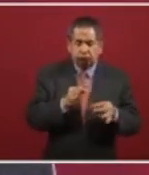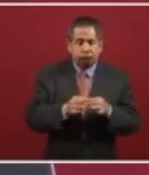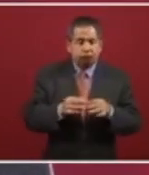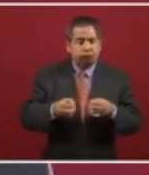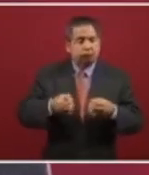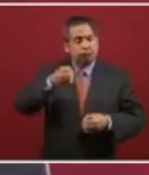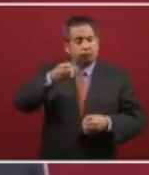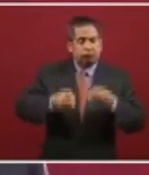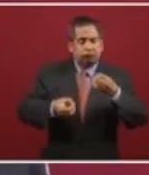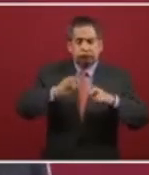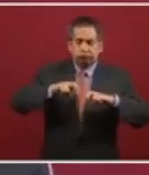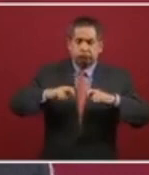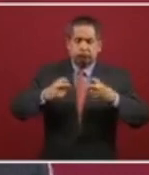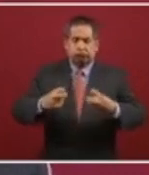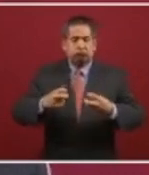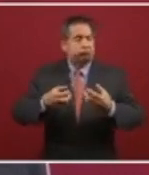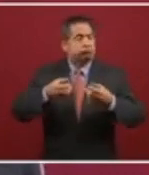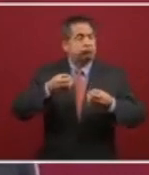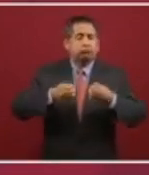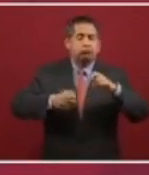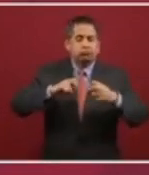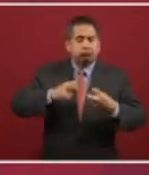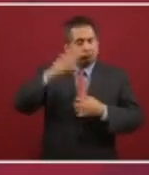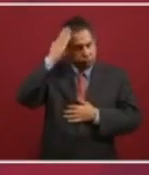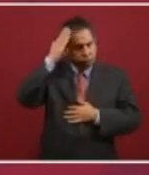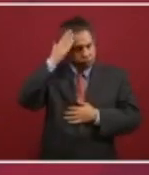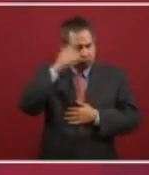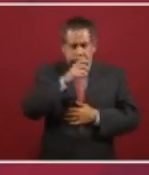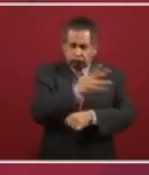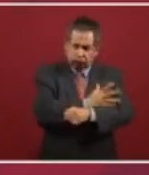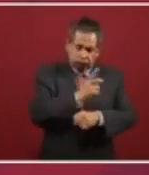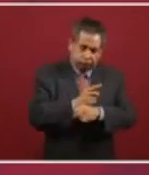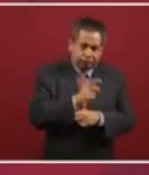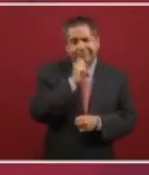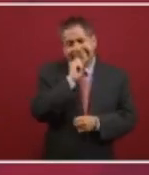magistrados, ministros, como también los hay